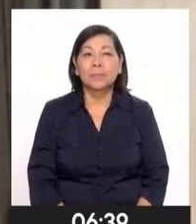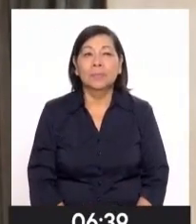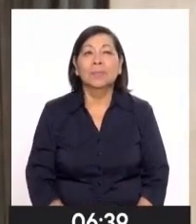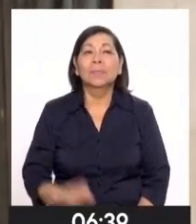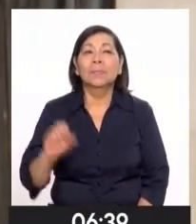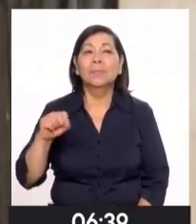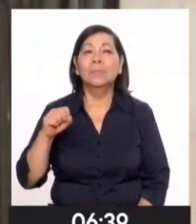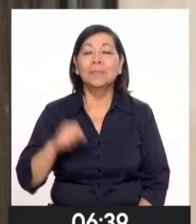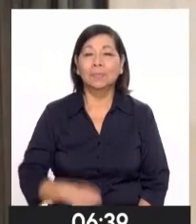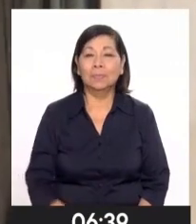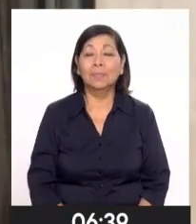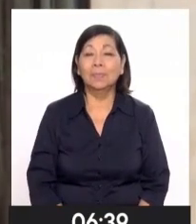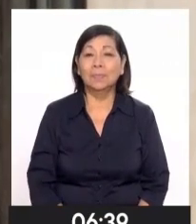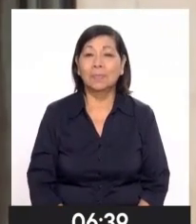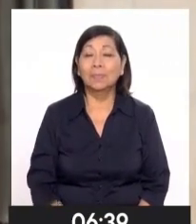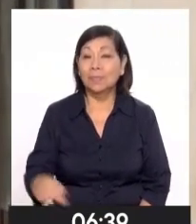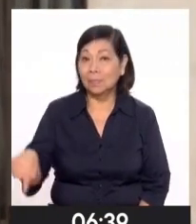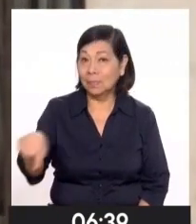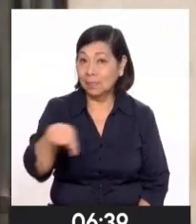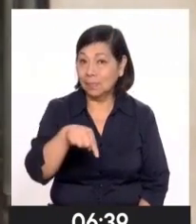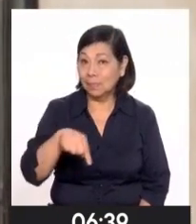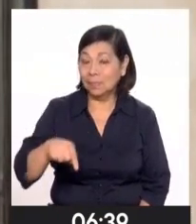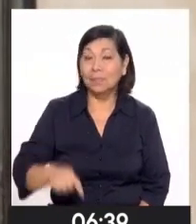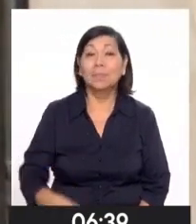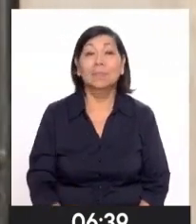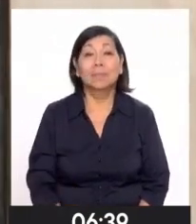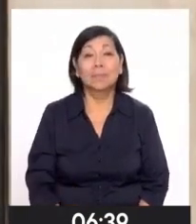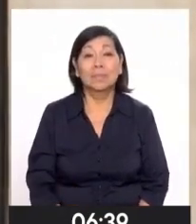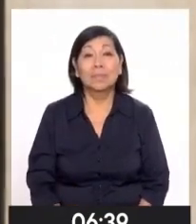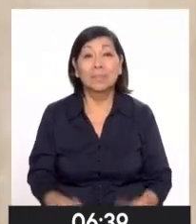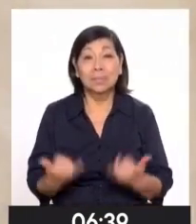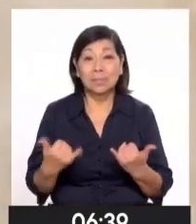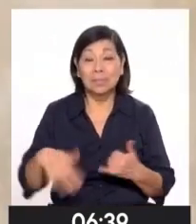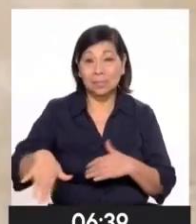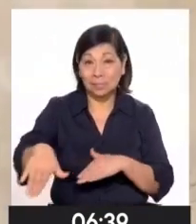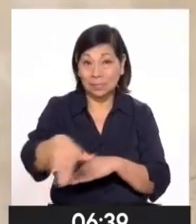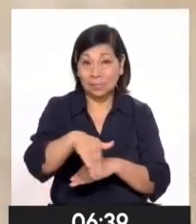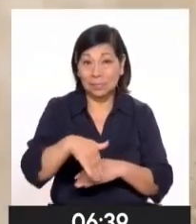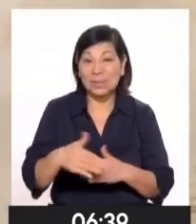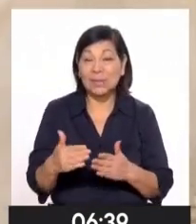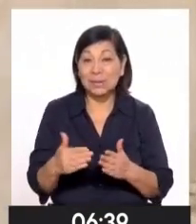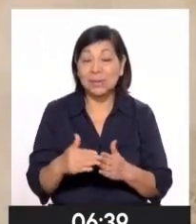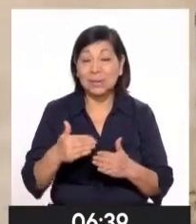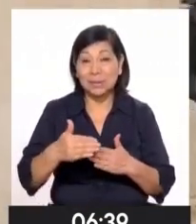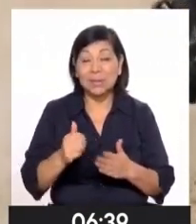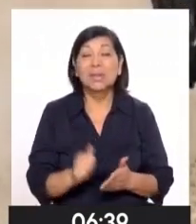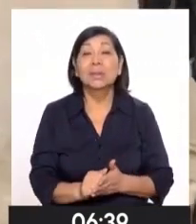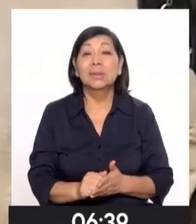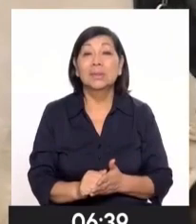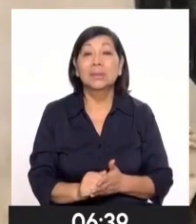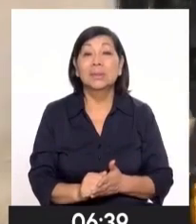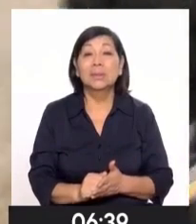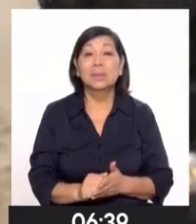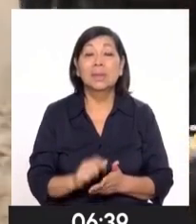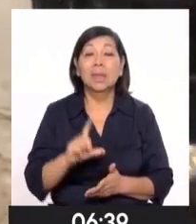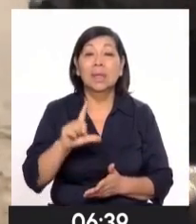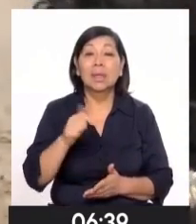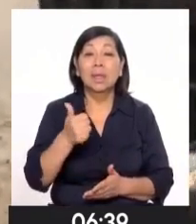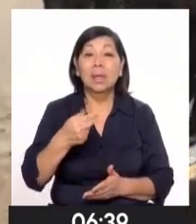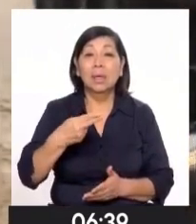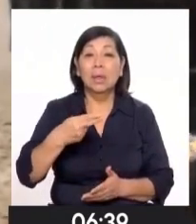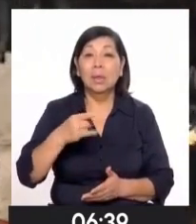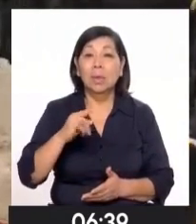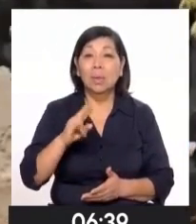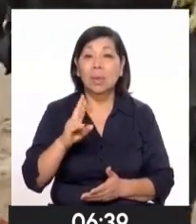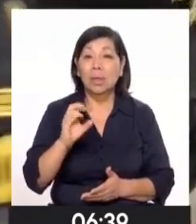Así es, María Fernanda, exactamente. Seguimos aquí en el Jirón Los Platinos, la cuadra 6, en la urbanización La Guairona. Al parecer en